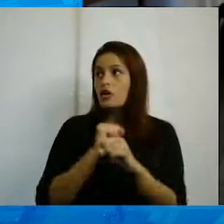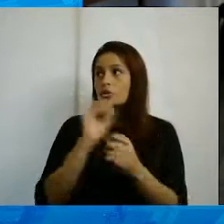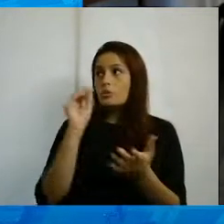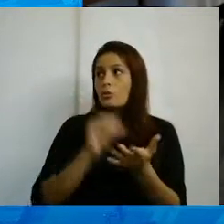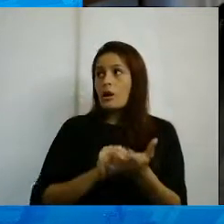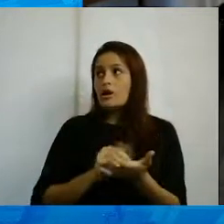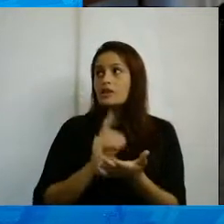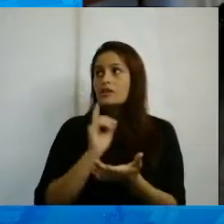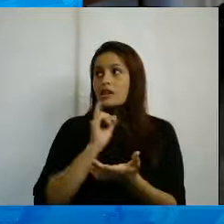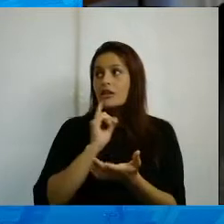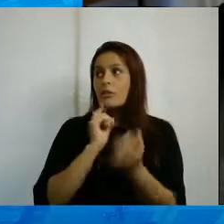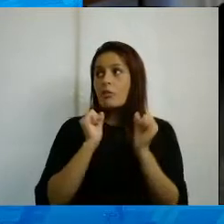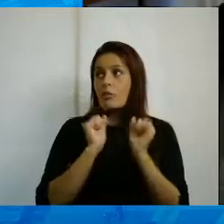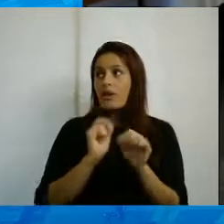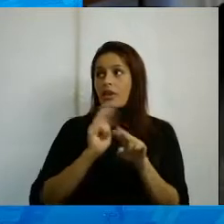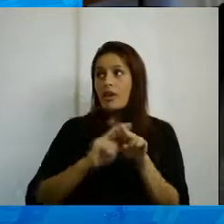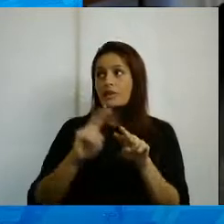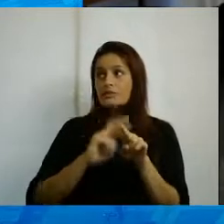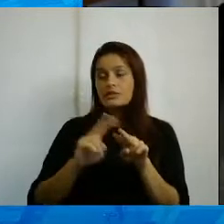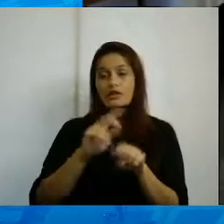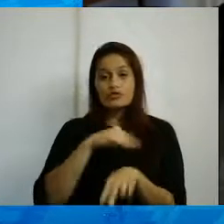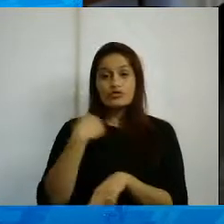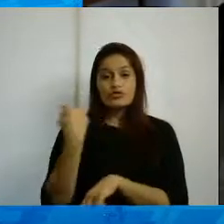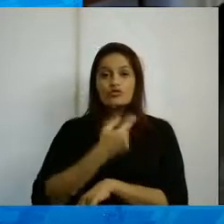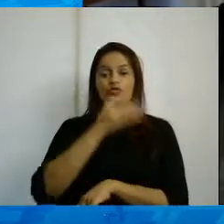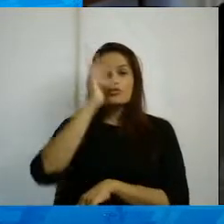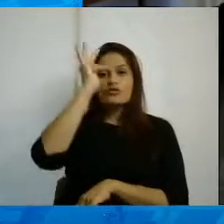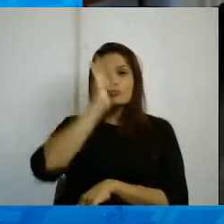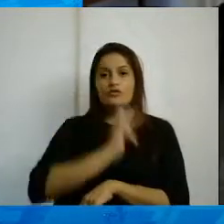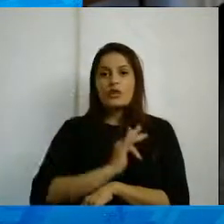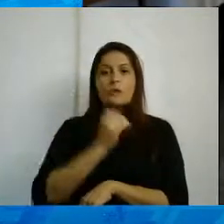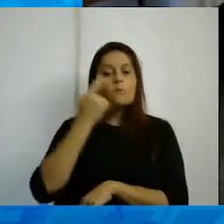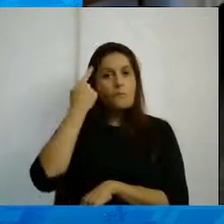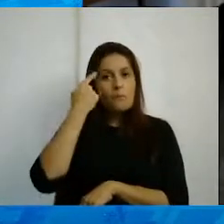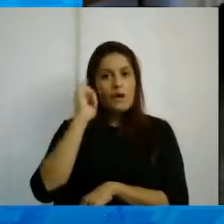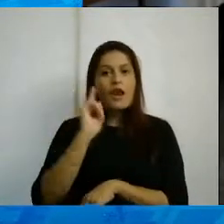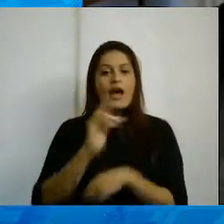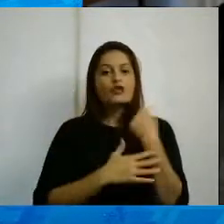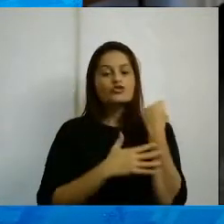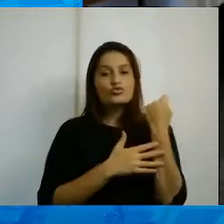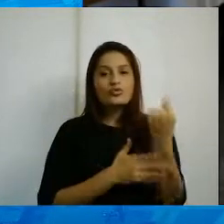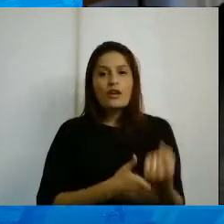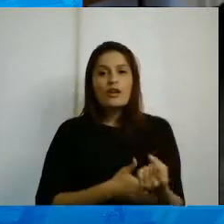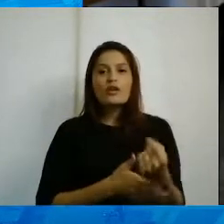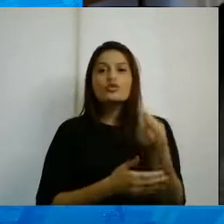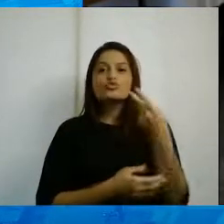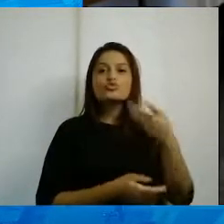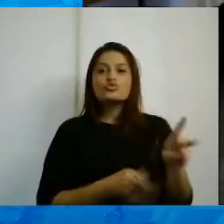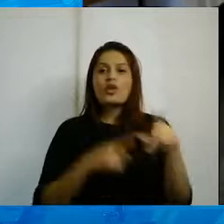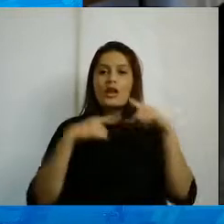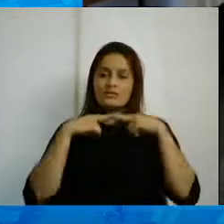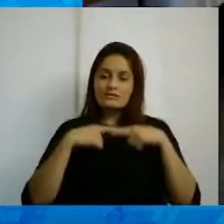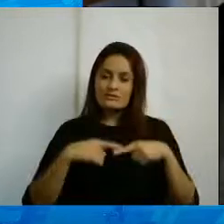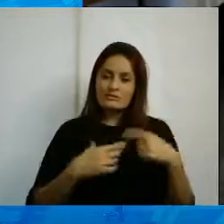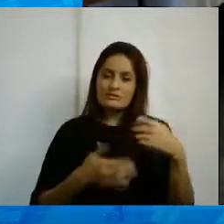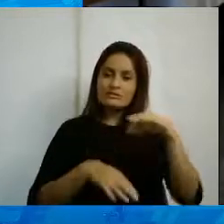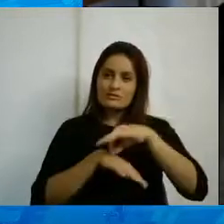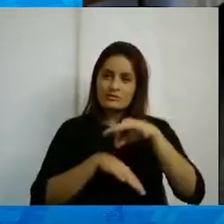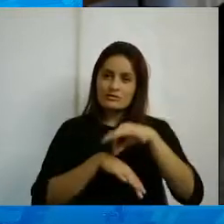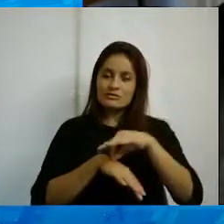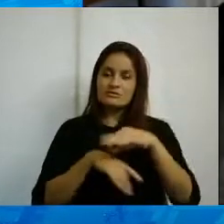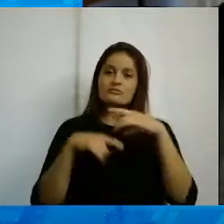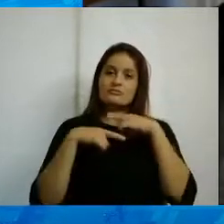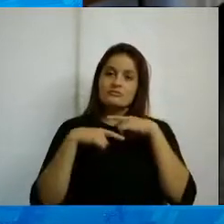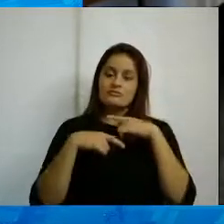tener una gestión mediante nuestros funcionarios para poder lograr y acompañar a cada funcionario a recuperar el 100%, ojalá, de la licencia